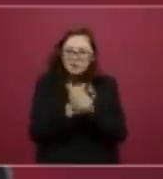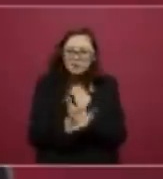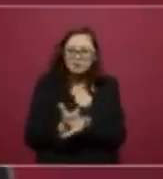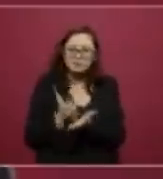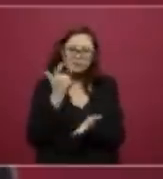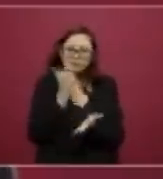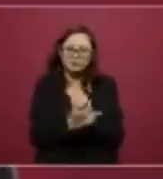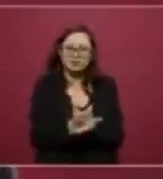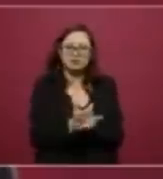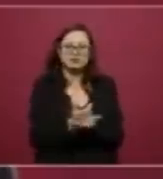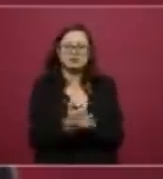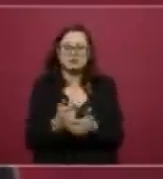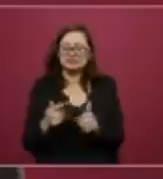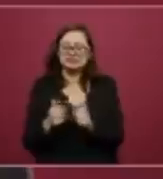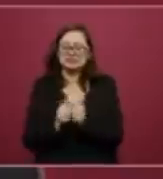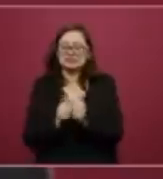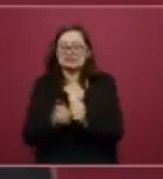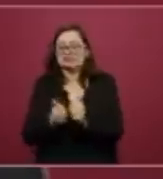ponerse al corriente